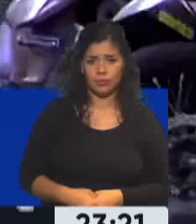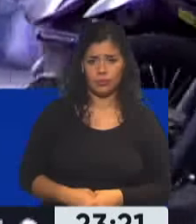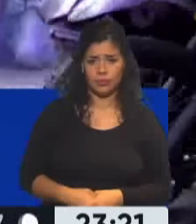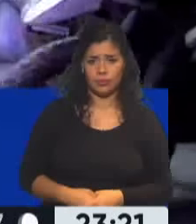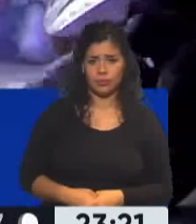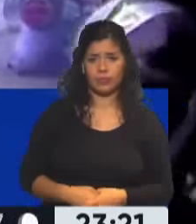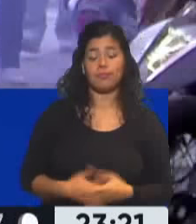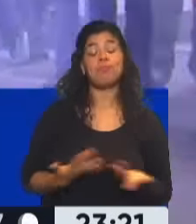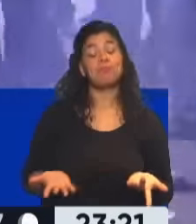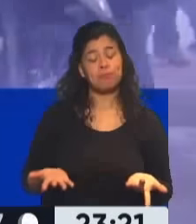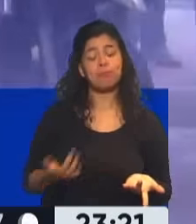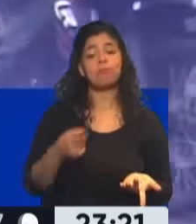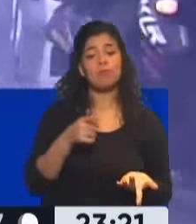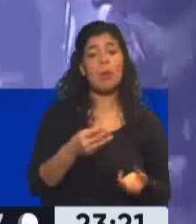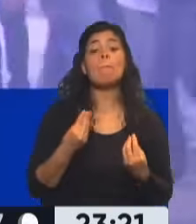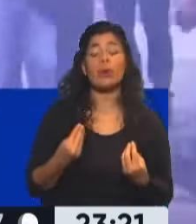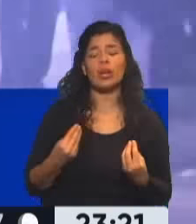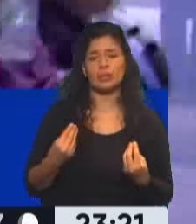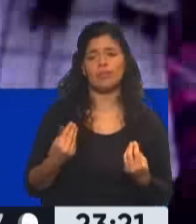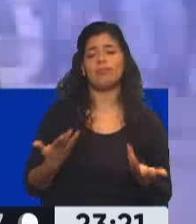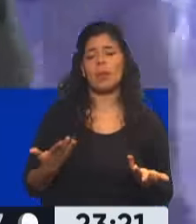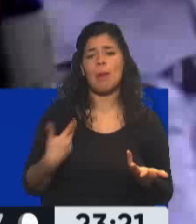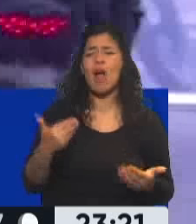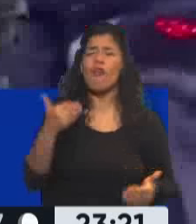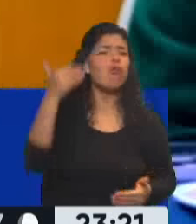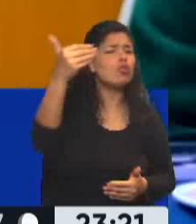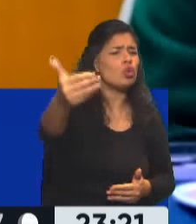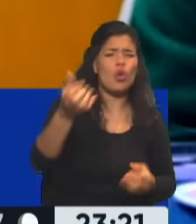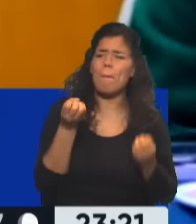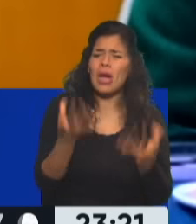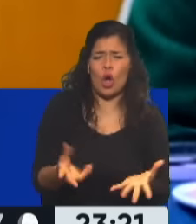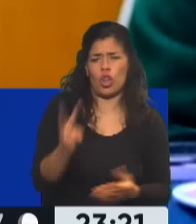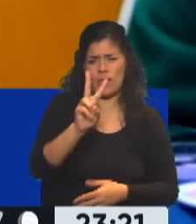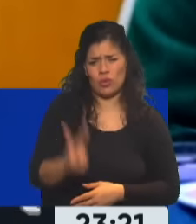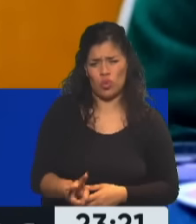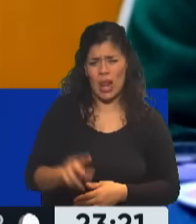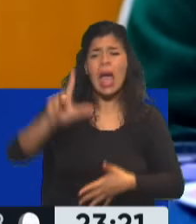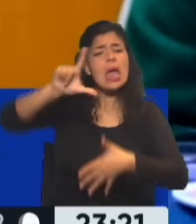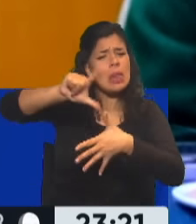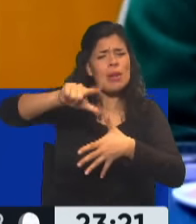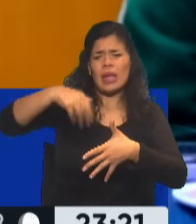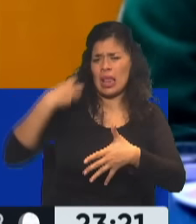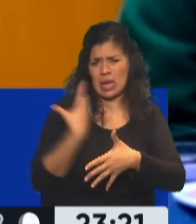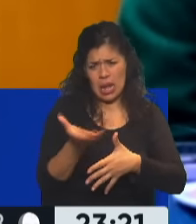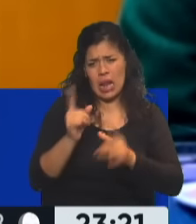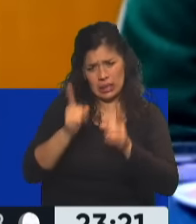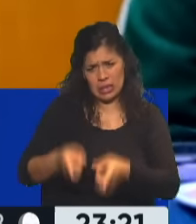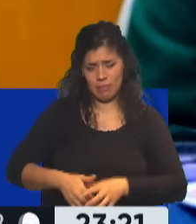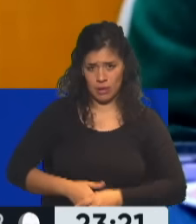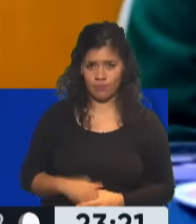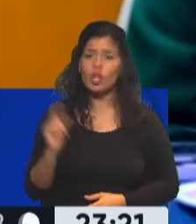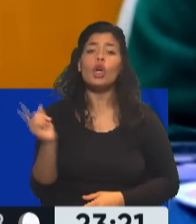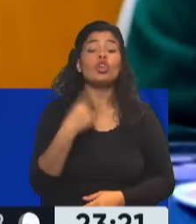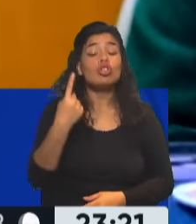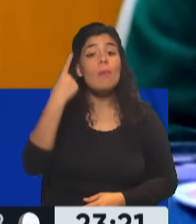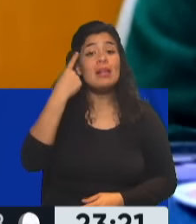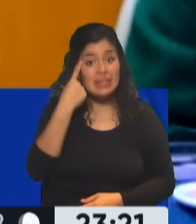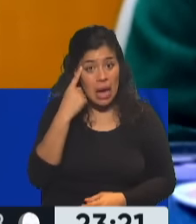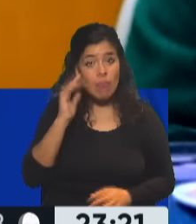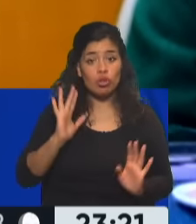Esto por el bien de Venezuela y de toda América Latina. Consideramos que las sanciones unilaterales que se han